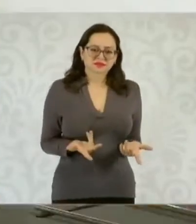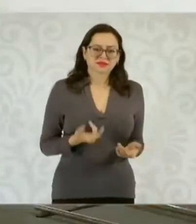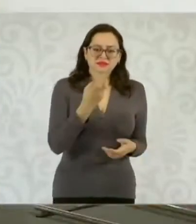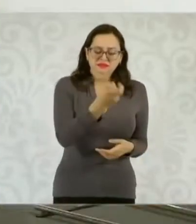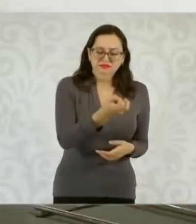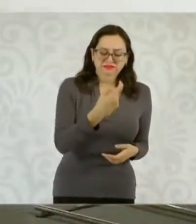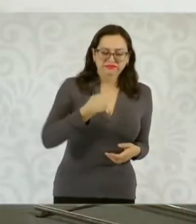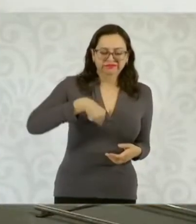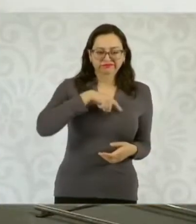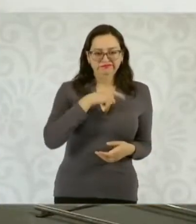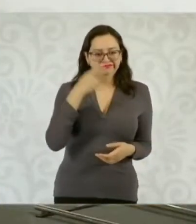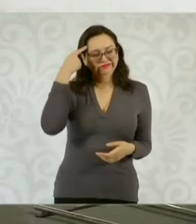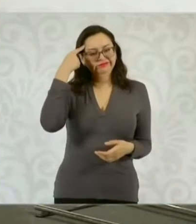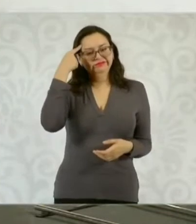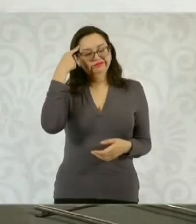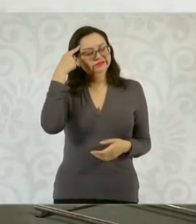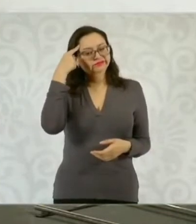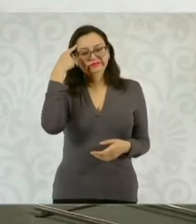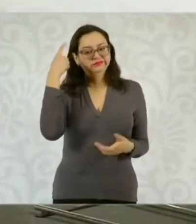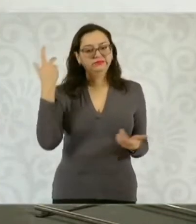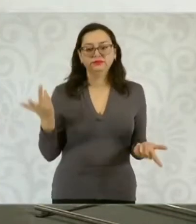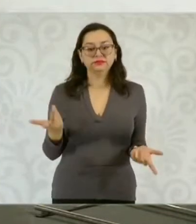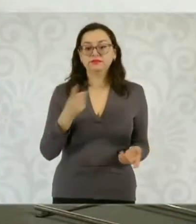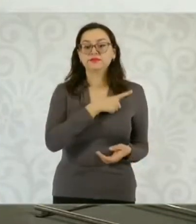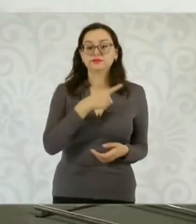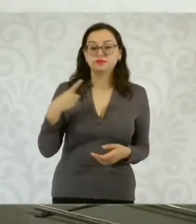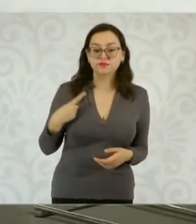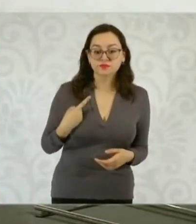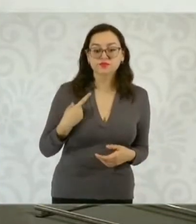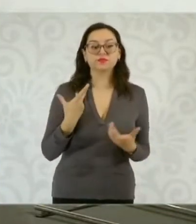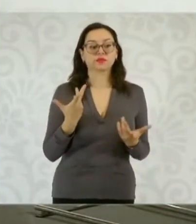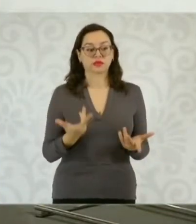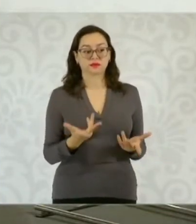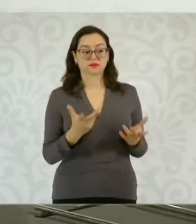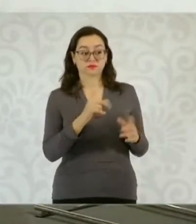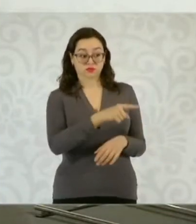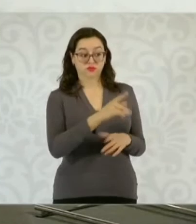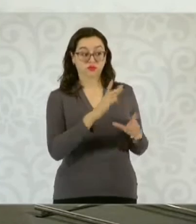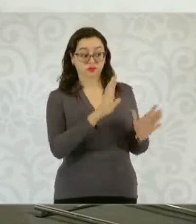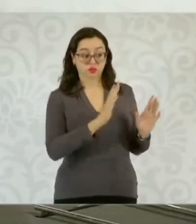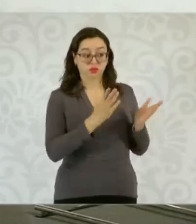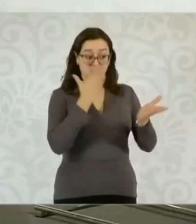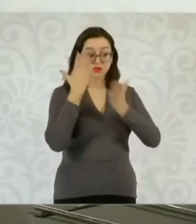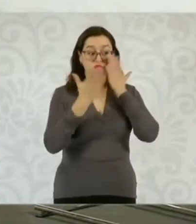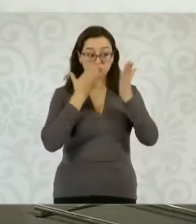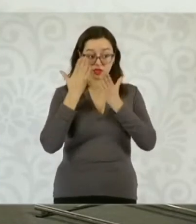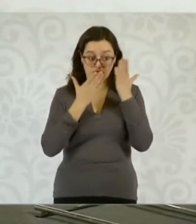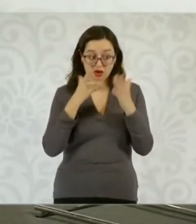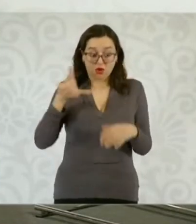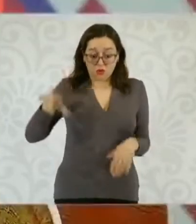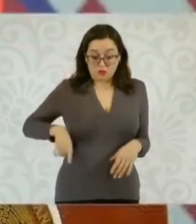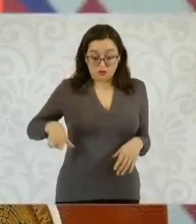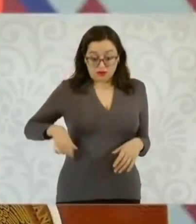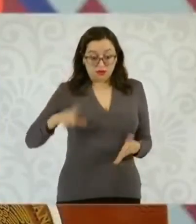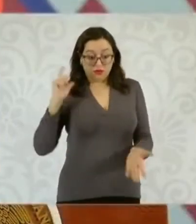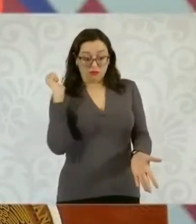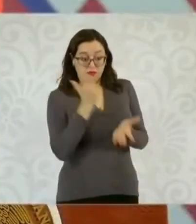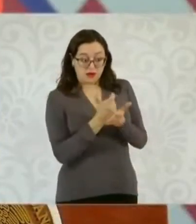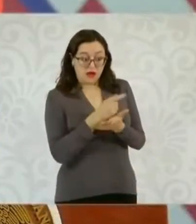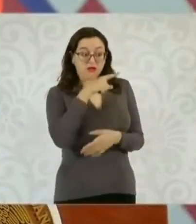los elementos que se corrigió fue esa congruencia entre la formación y el reclutamiento. Y la verdad que hay muy buenas